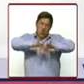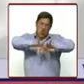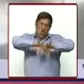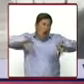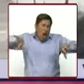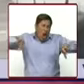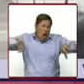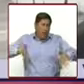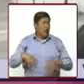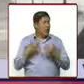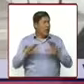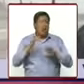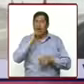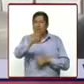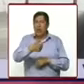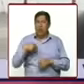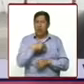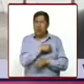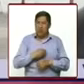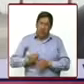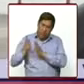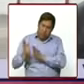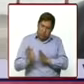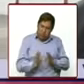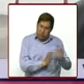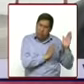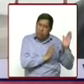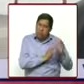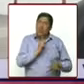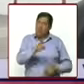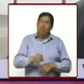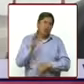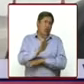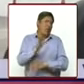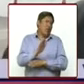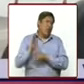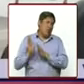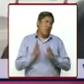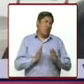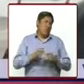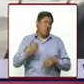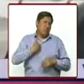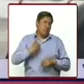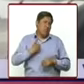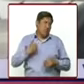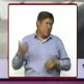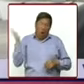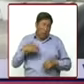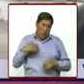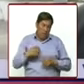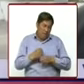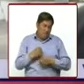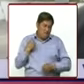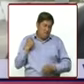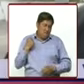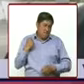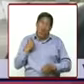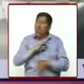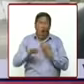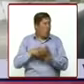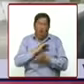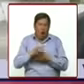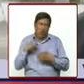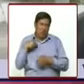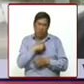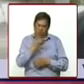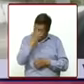bloqueo. Ya necesariamente el día de mañana estamos organizando, seguramente en la tarde ya vamos a poder organizar y avisar necesariamente a todos los compañeros que estén, porque todo el transporte,